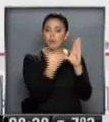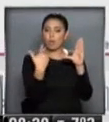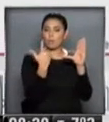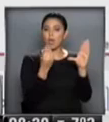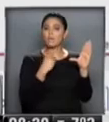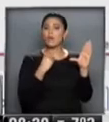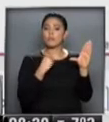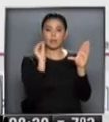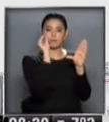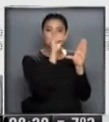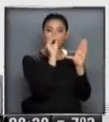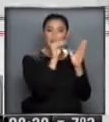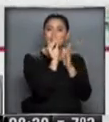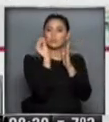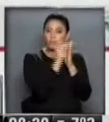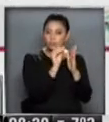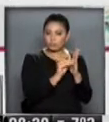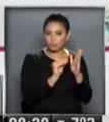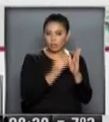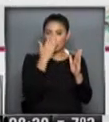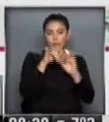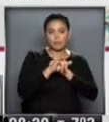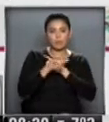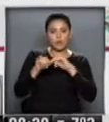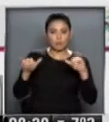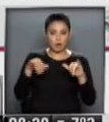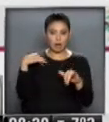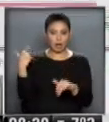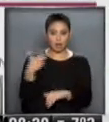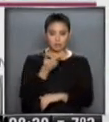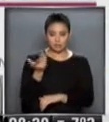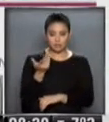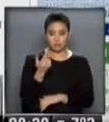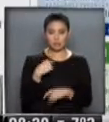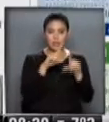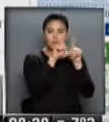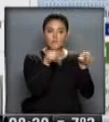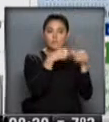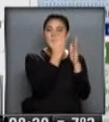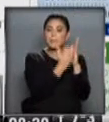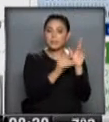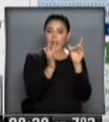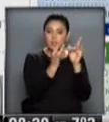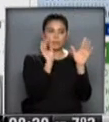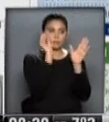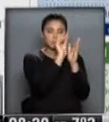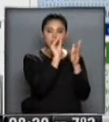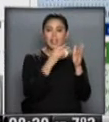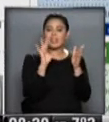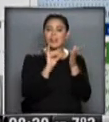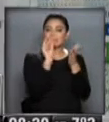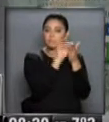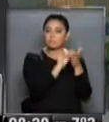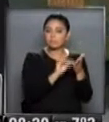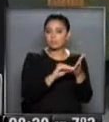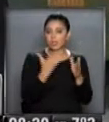el hecho de querer ser donante y contárselo al resto de la sociedad uno rellena una ficha y puede formar voluntariamente